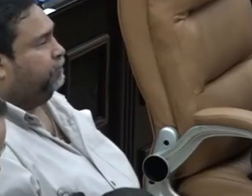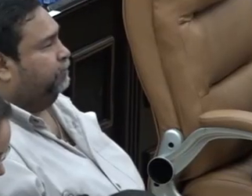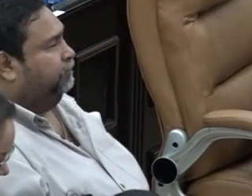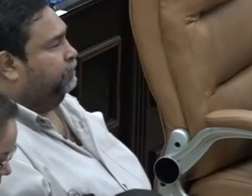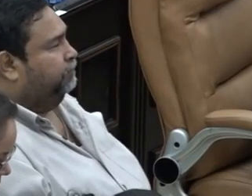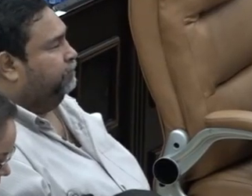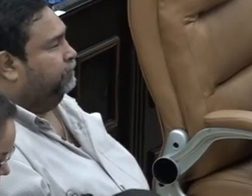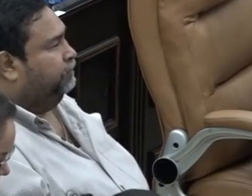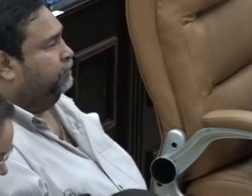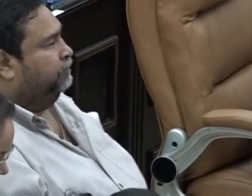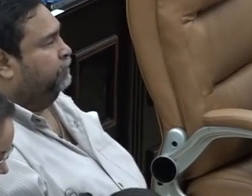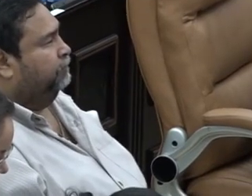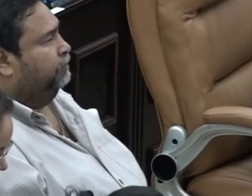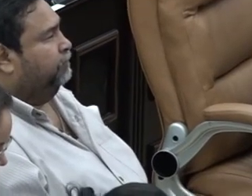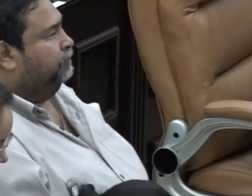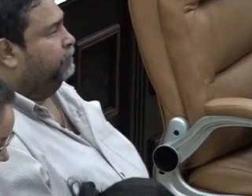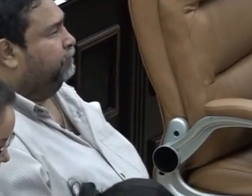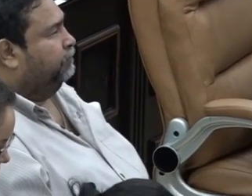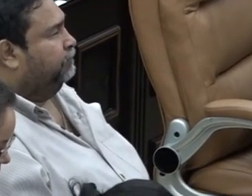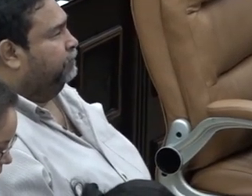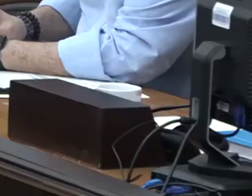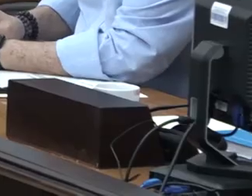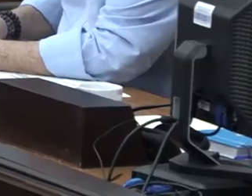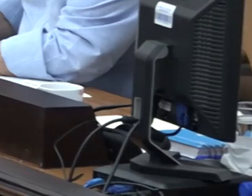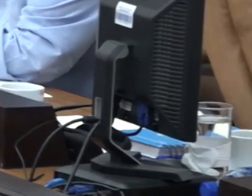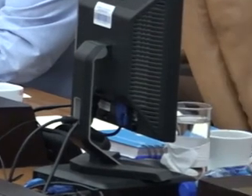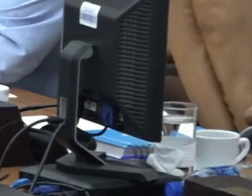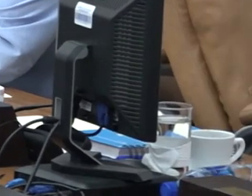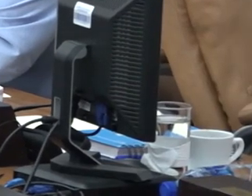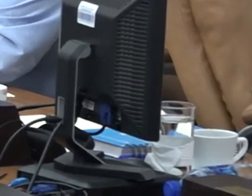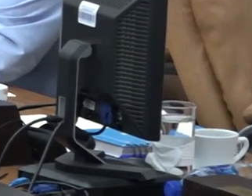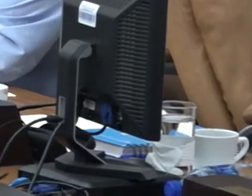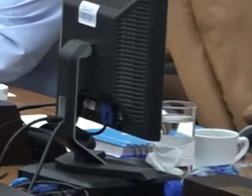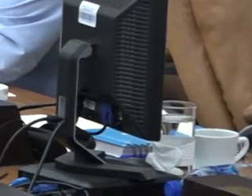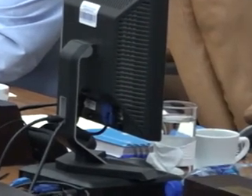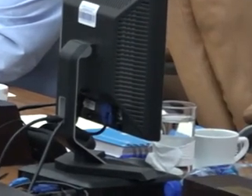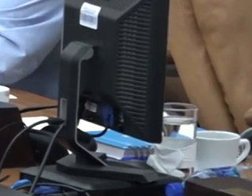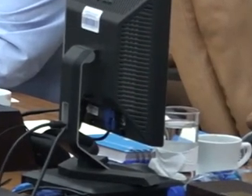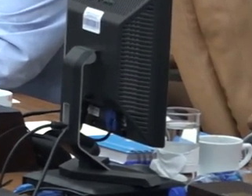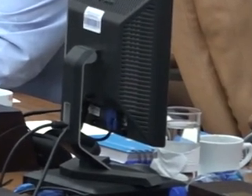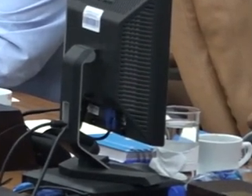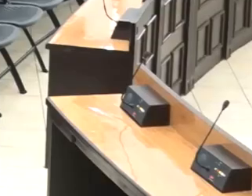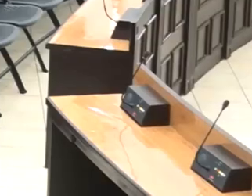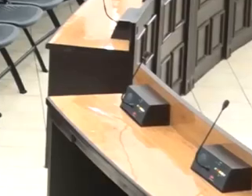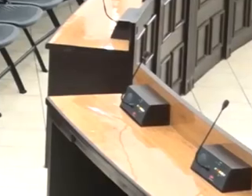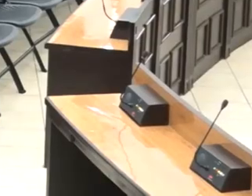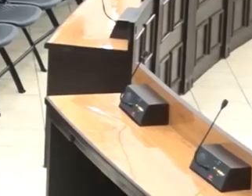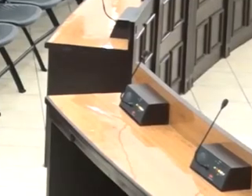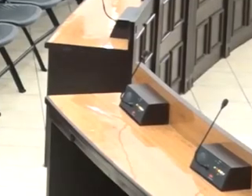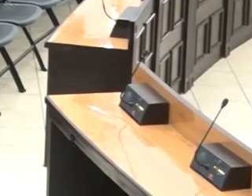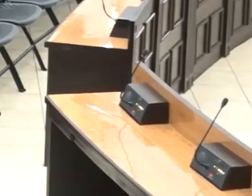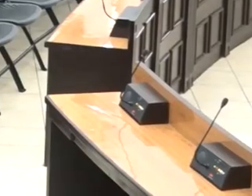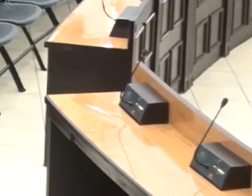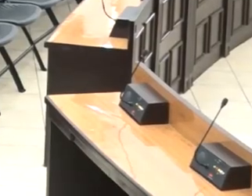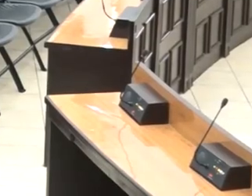la Unión Interparlamentaria, de la cual la Asamblea Nacional es miembro junto con todos los parlamentos del mundo, en lo que han